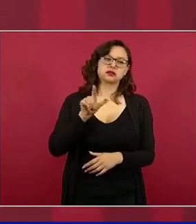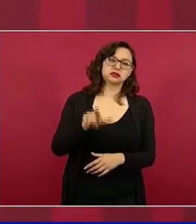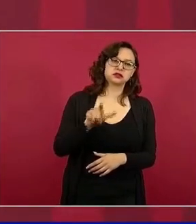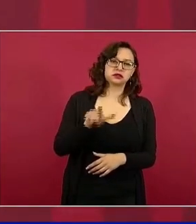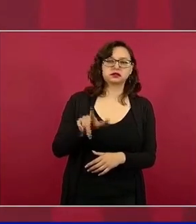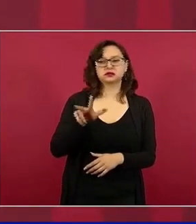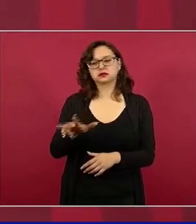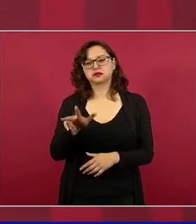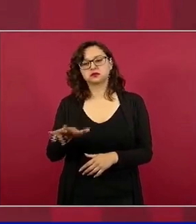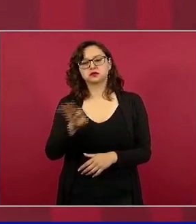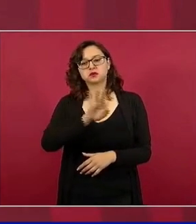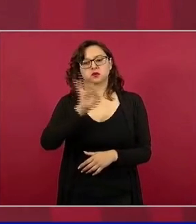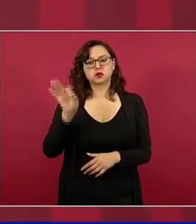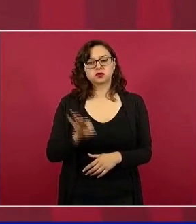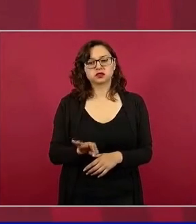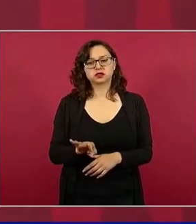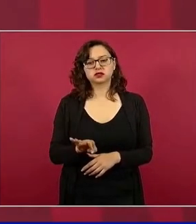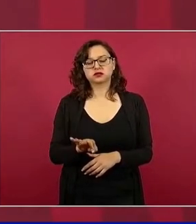17,